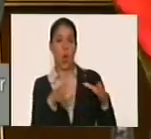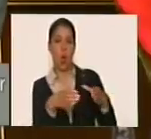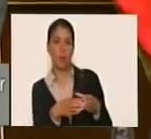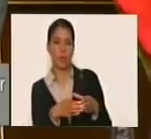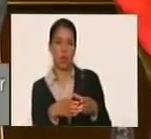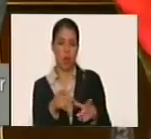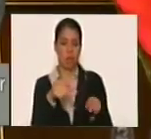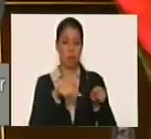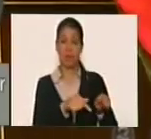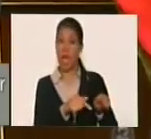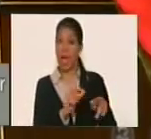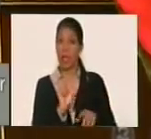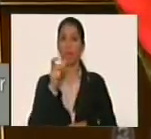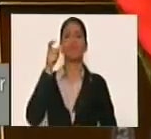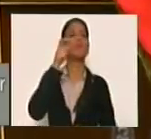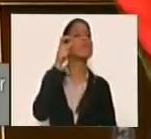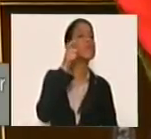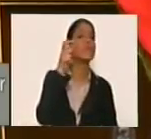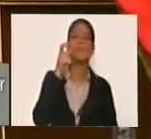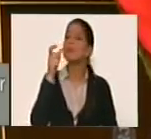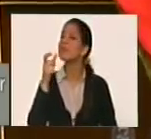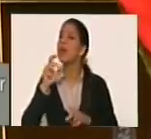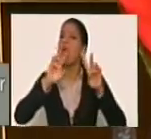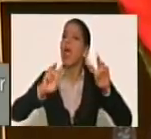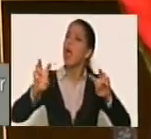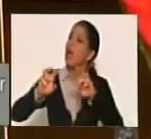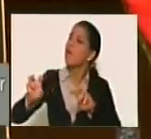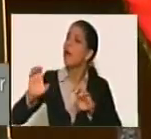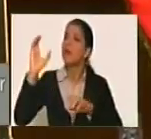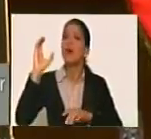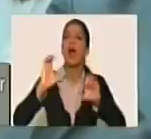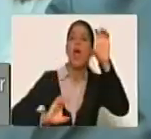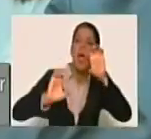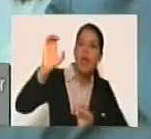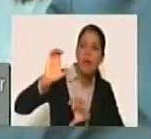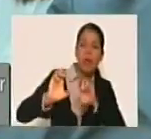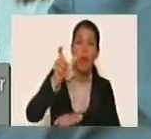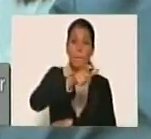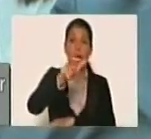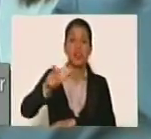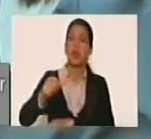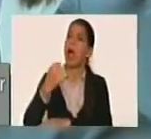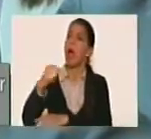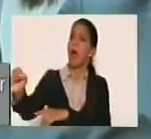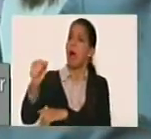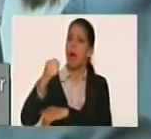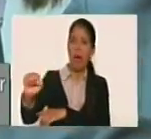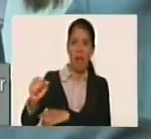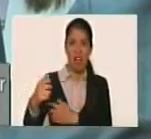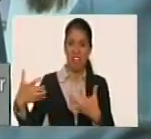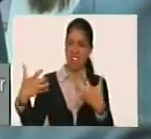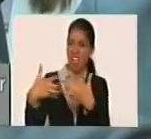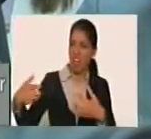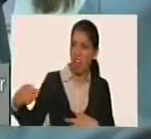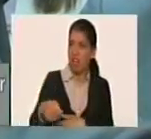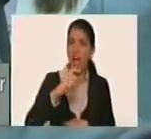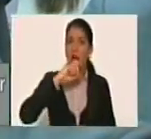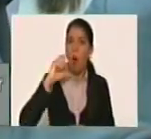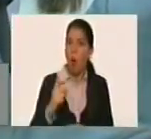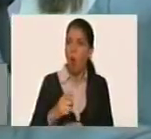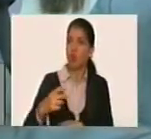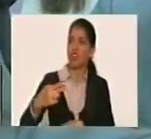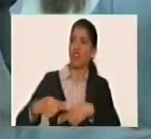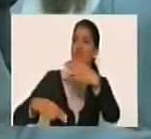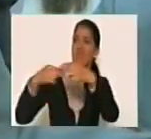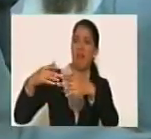valorando, que está haciendo juicios de valor sobre la conducta de aquellos que pretendan volver a la guarimba,